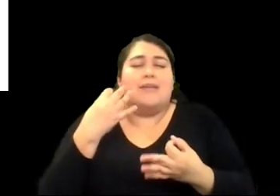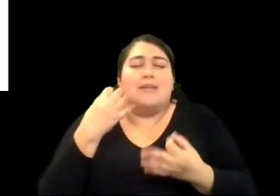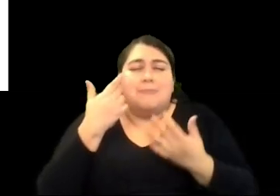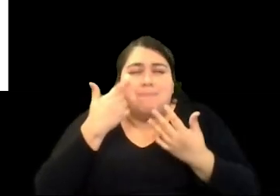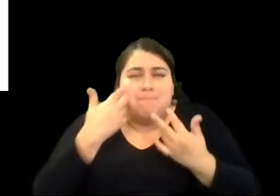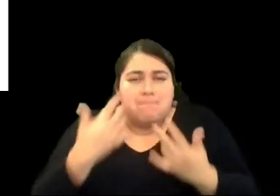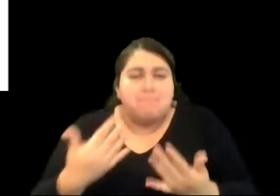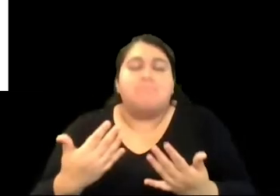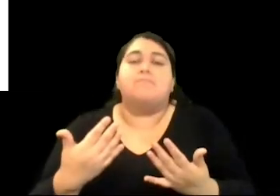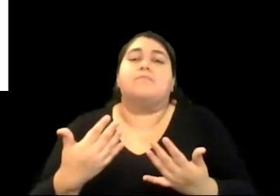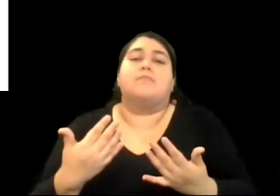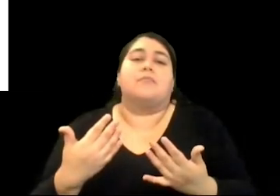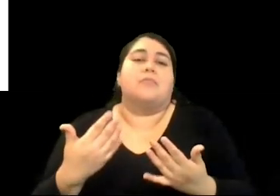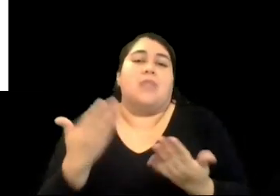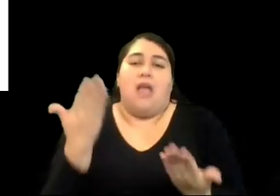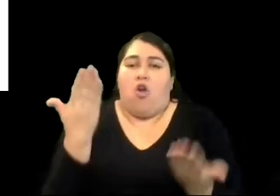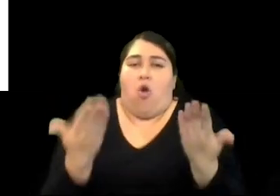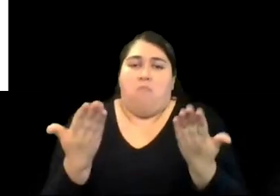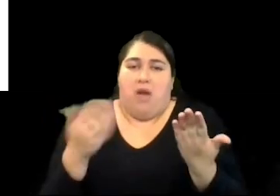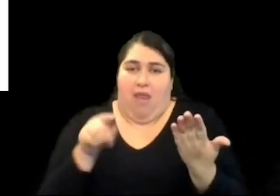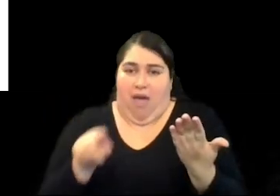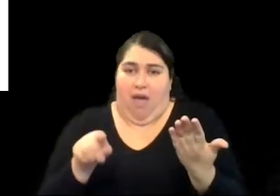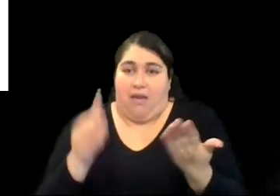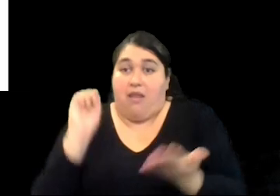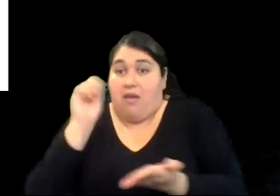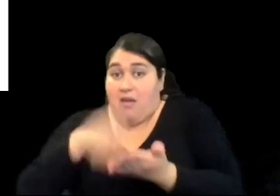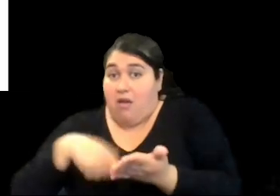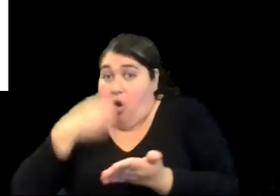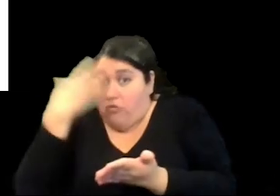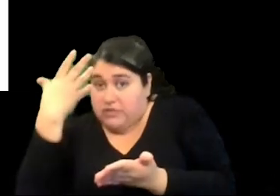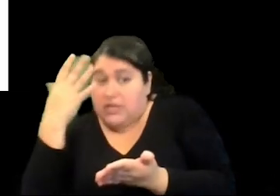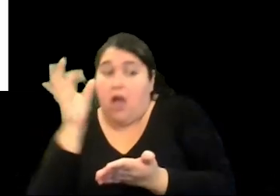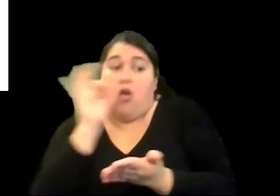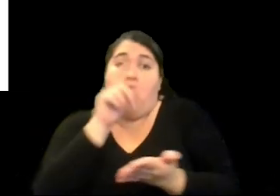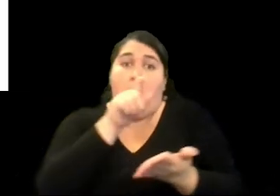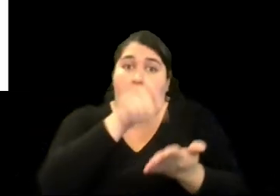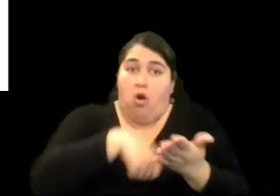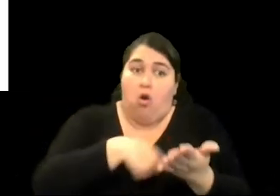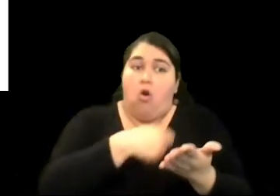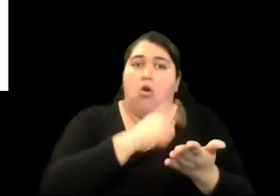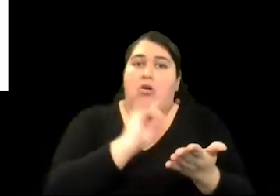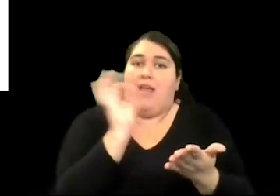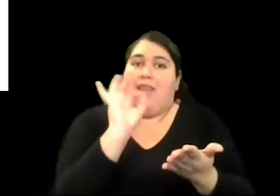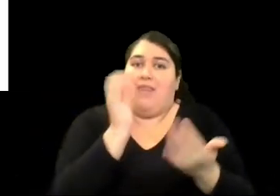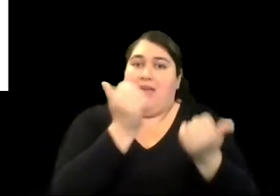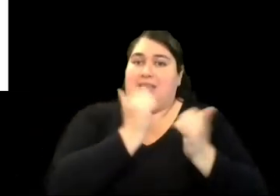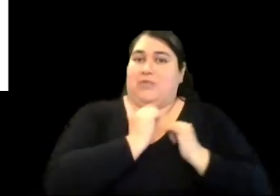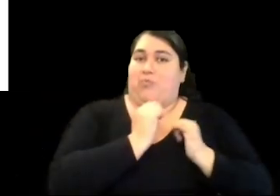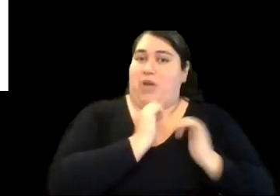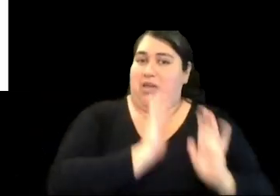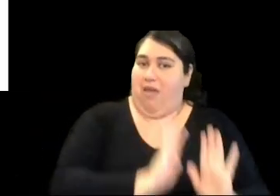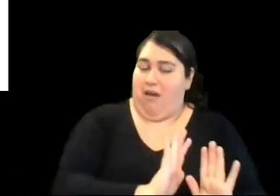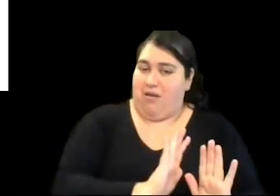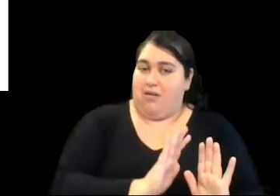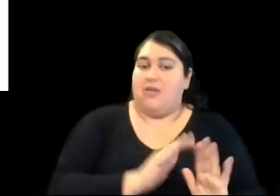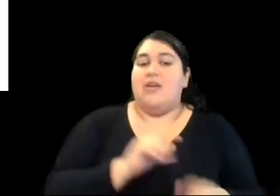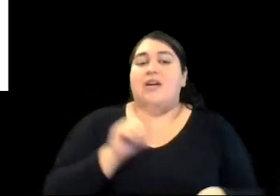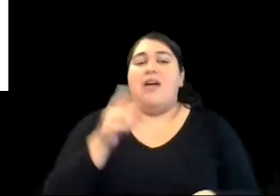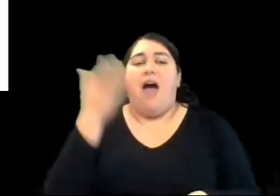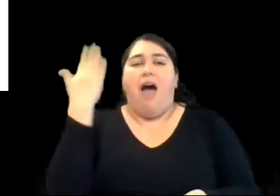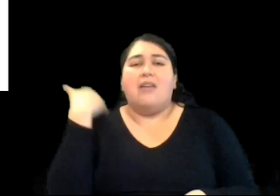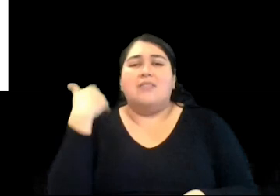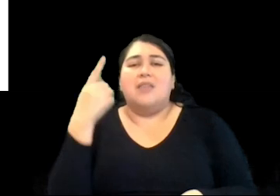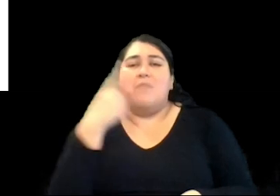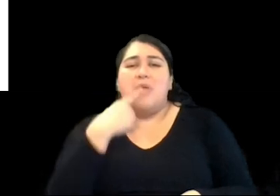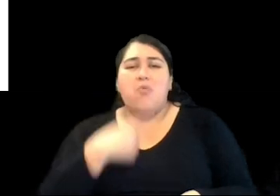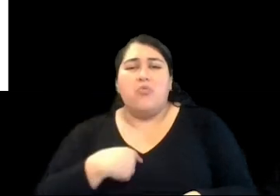no firmeza a la fecha de cancelación de la obligación principal. Eso es lo que puedo aportar respecto a la pregunta que me había hecho una de las